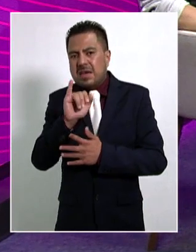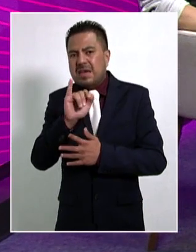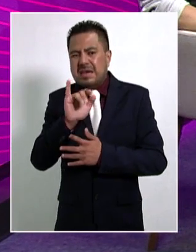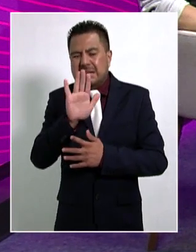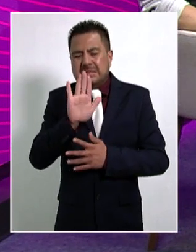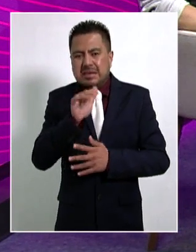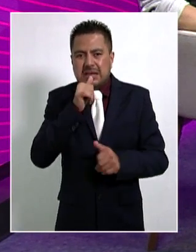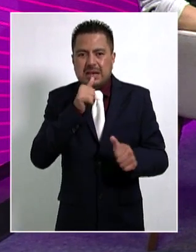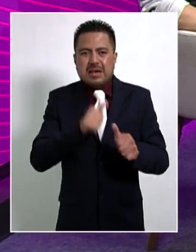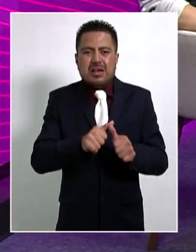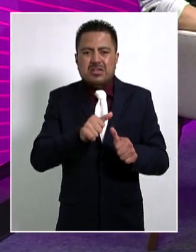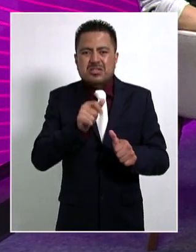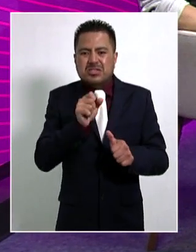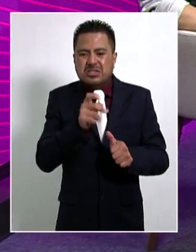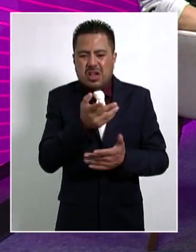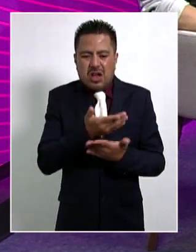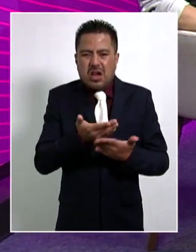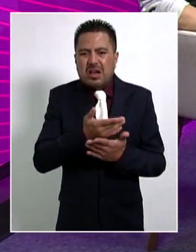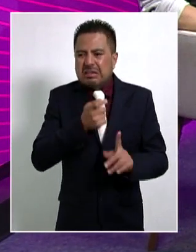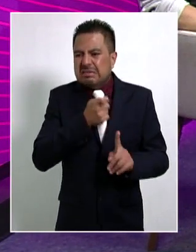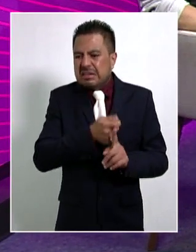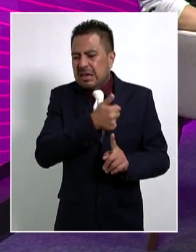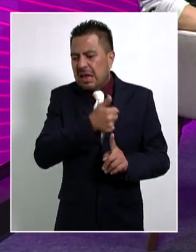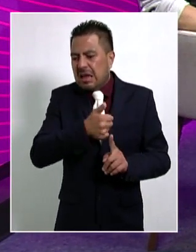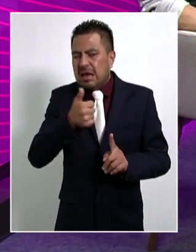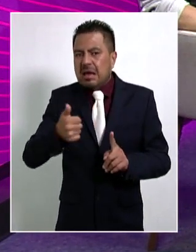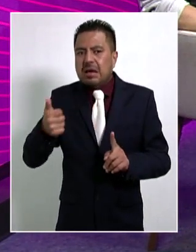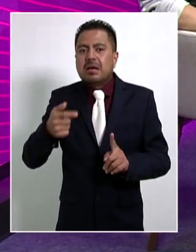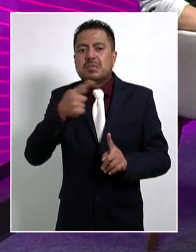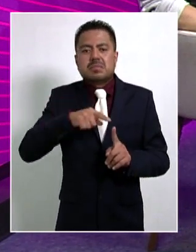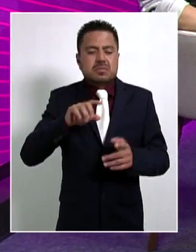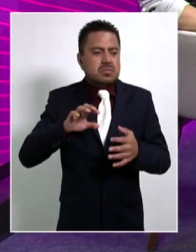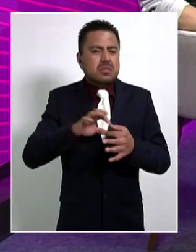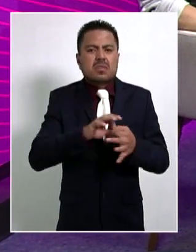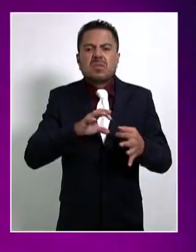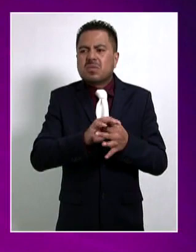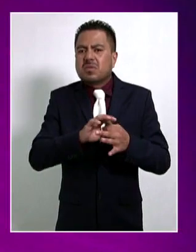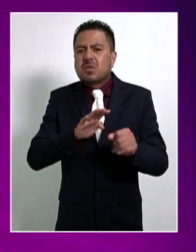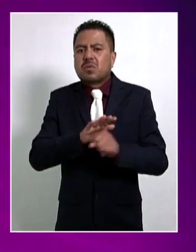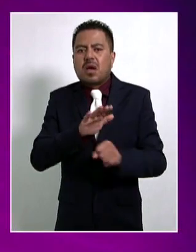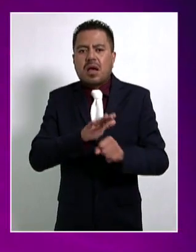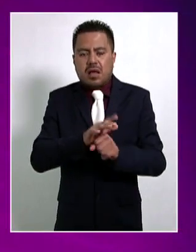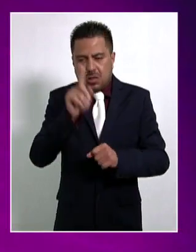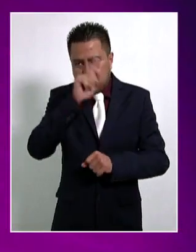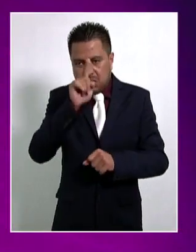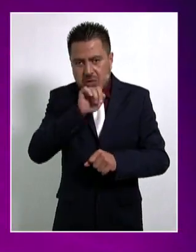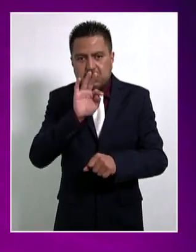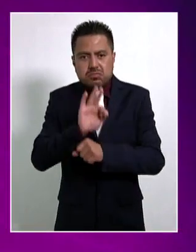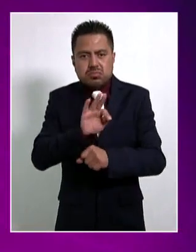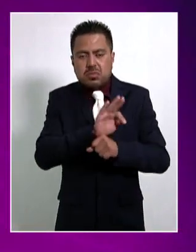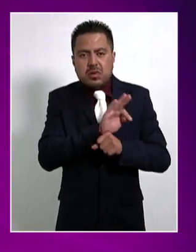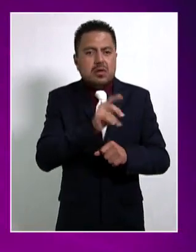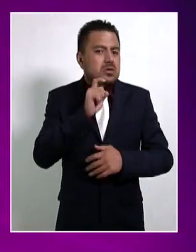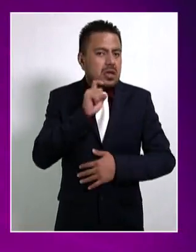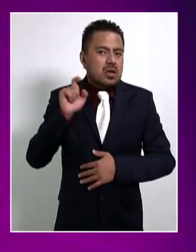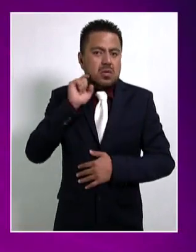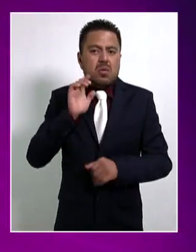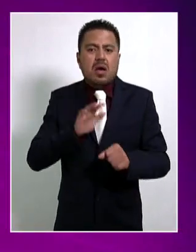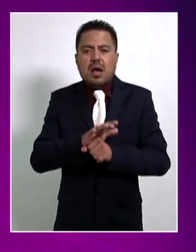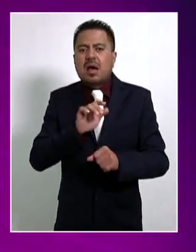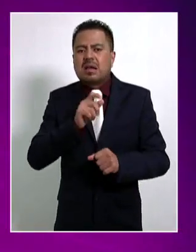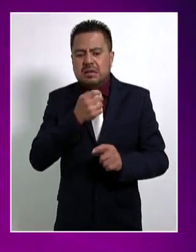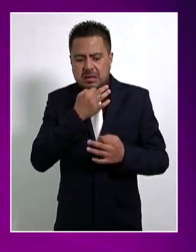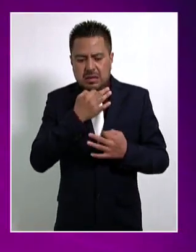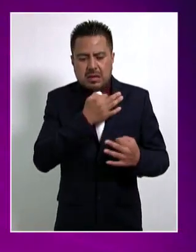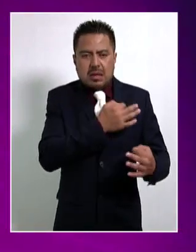letras que qué significa cada una, ¿no? Pero tienen que ver con la cuestión de orientación sexual, que es quién te